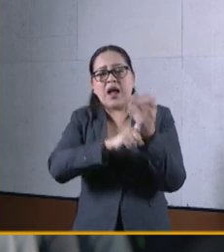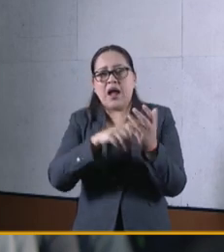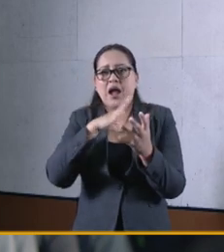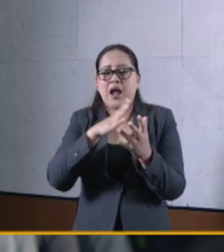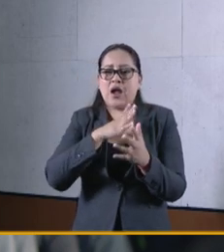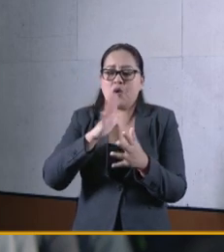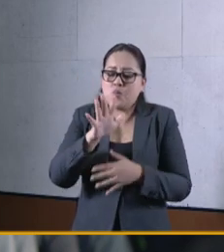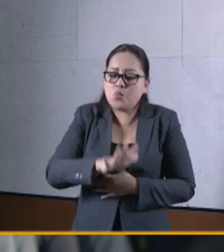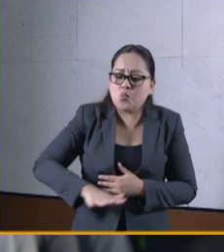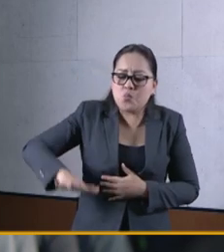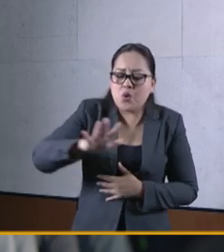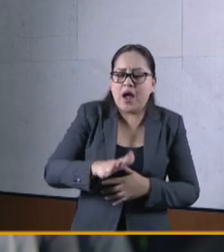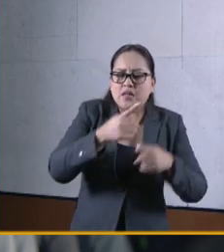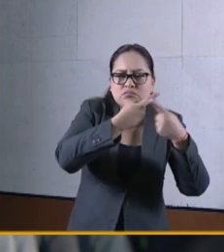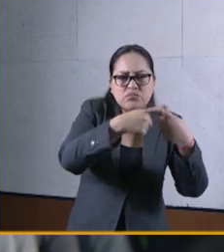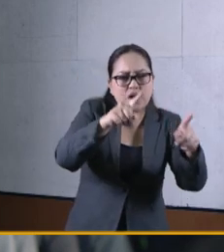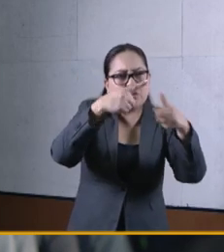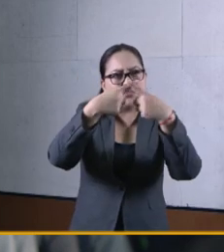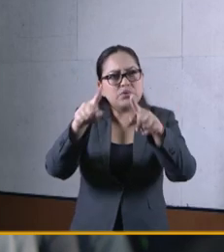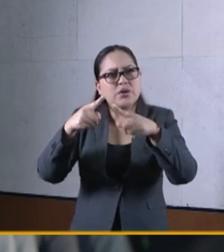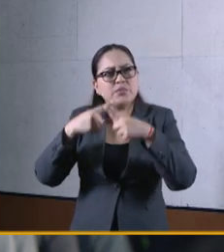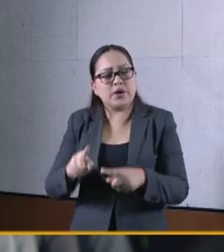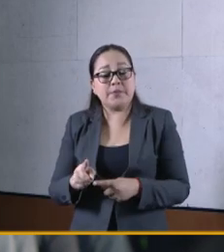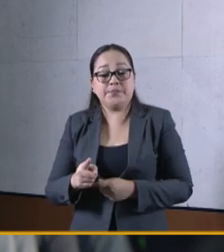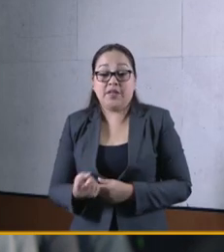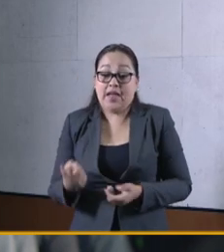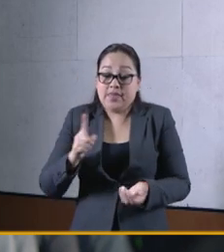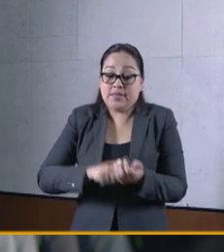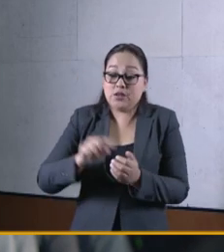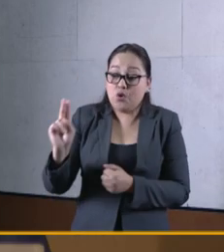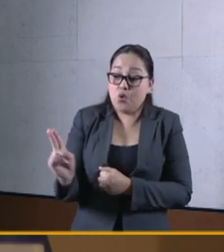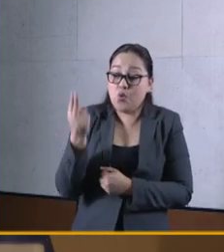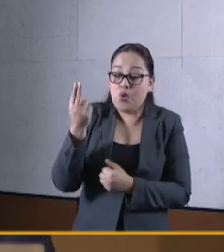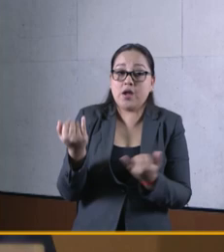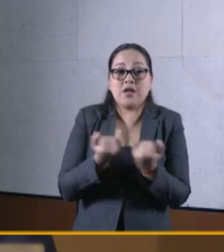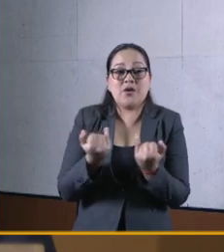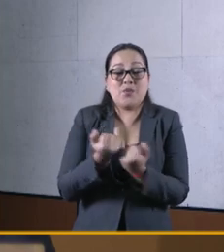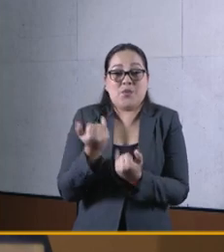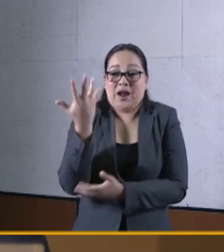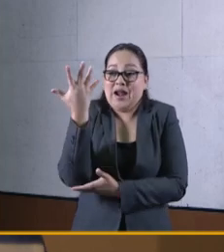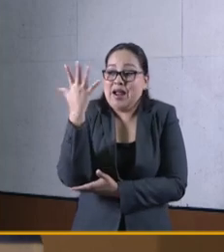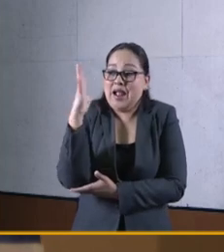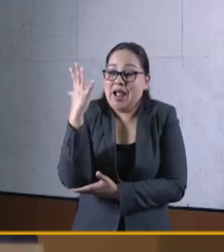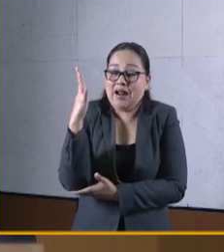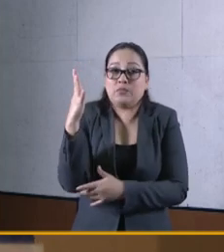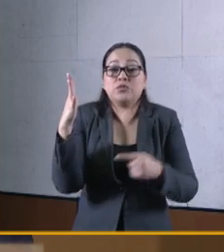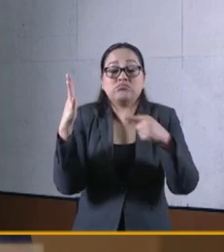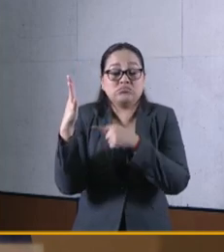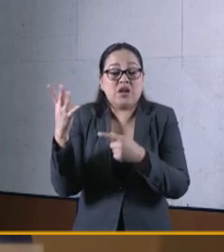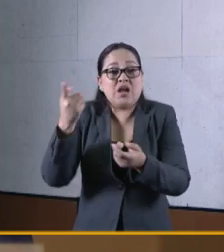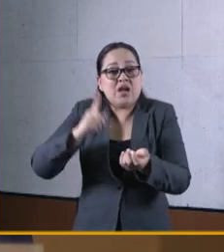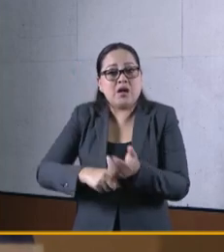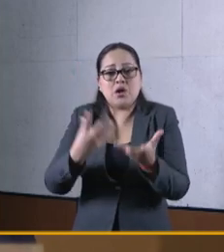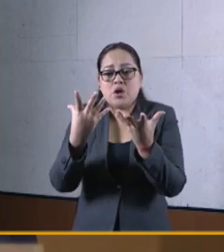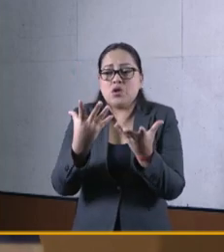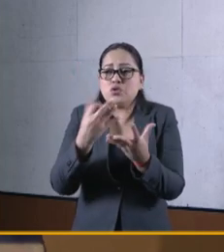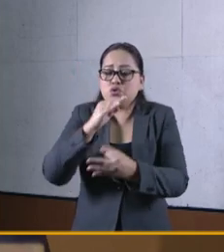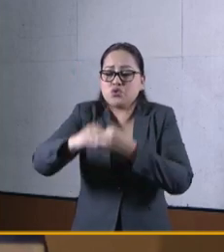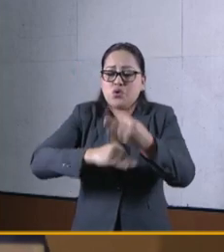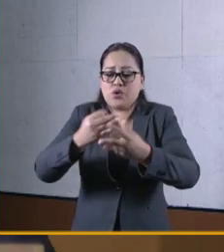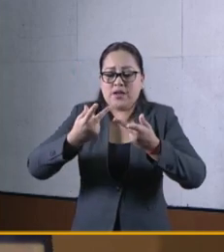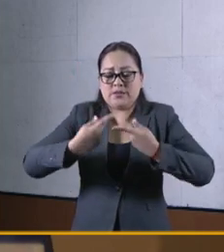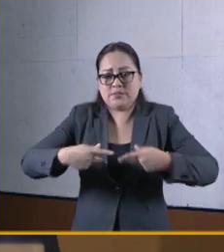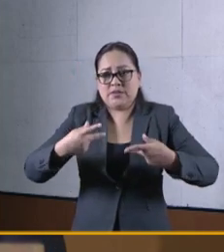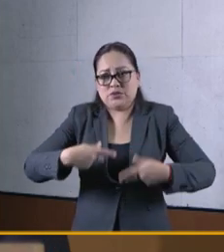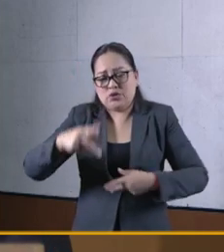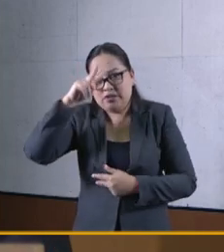en esta universidad y en ese árbol convergen y se cobijan todos los mexicas